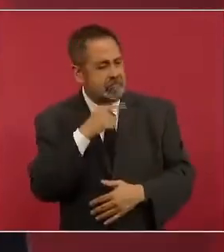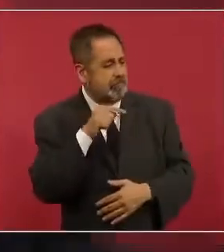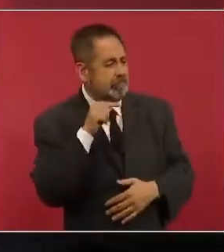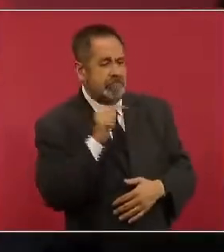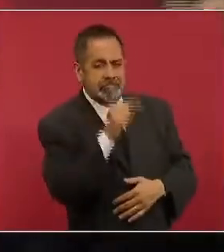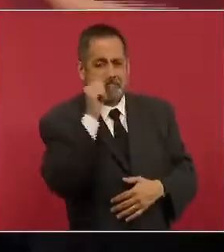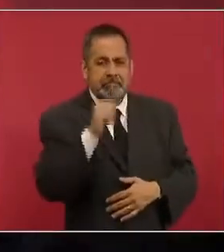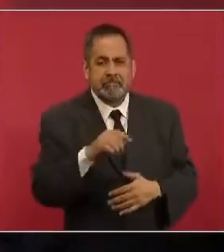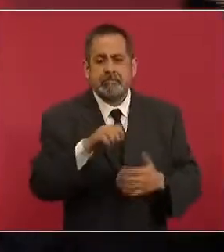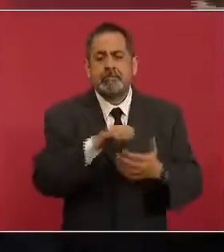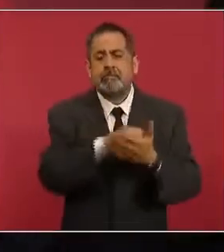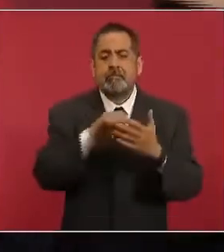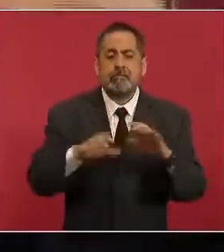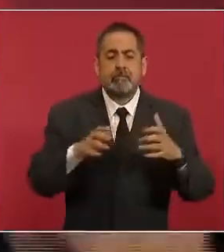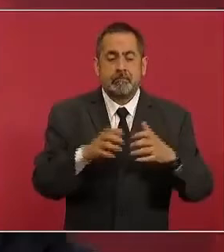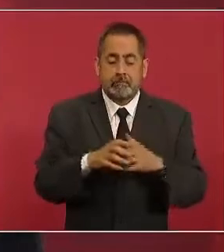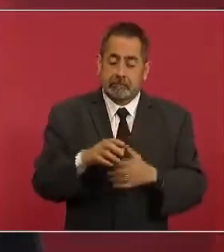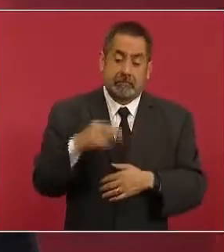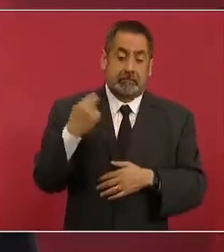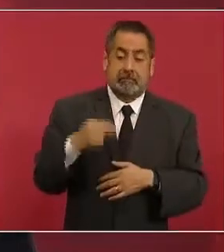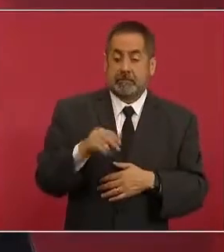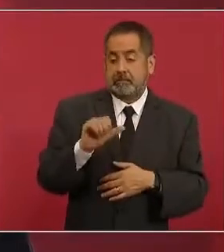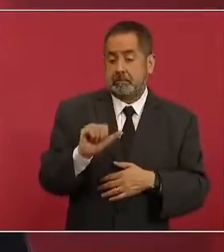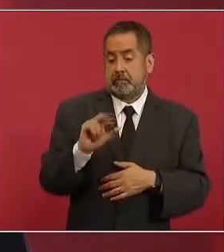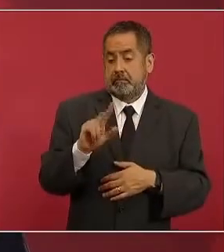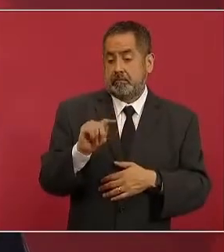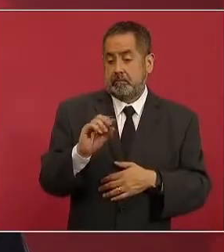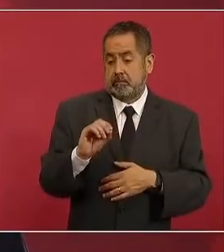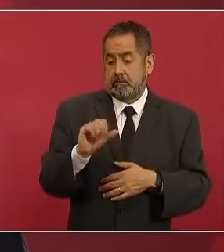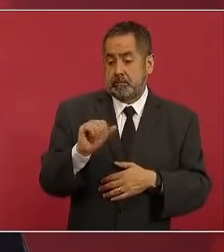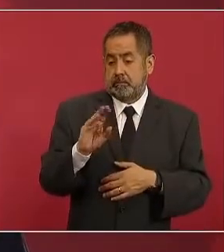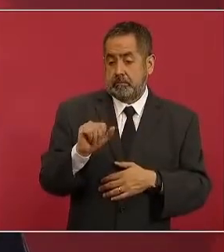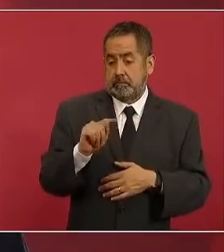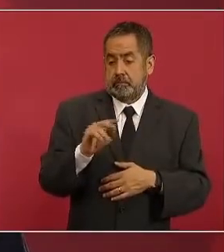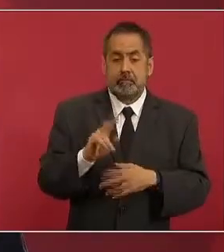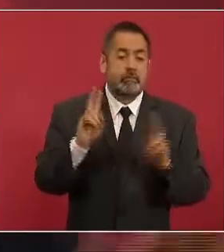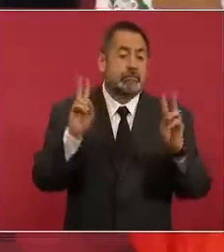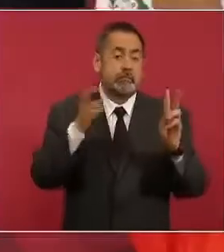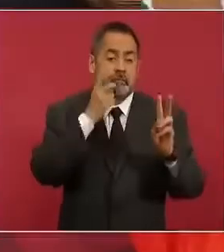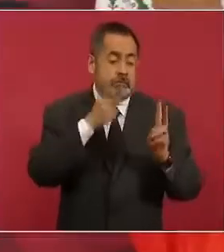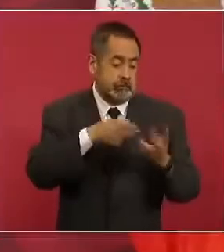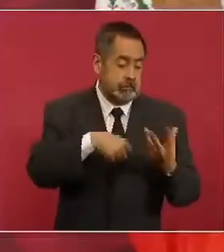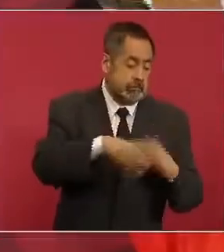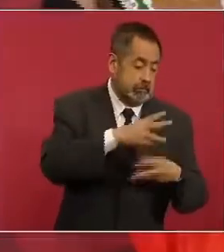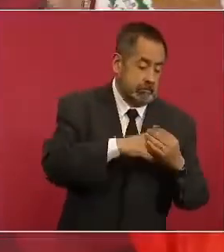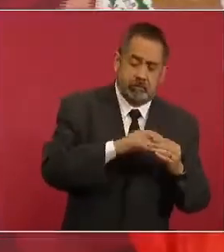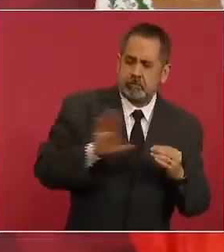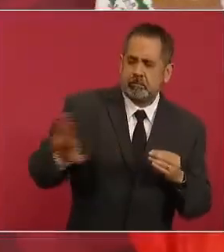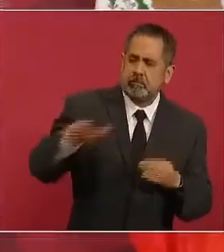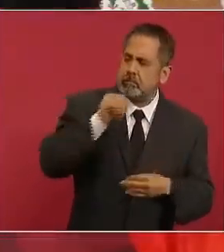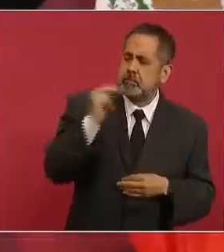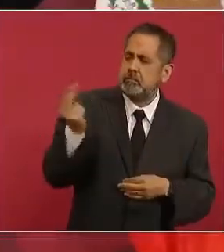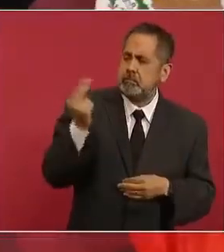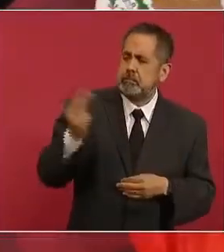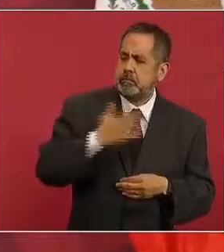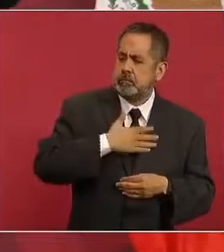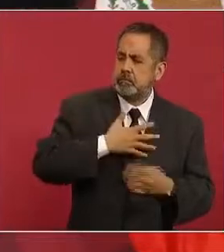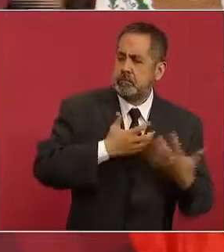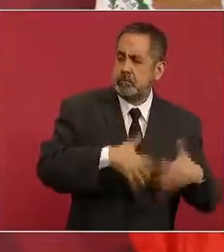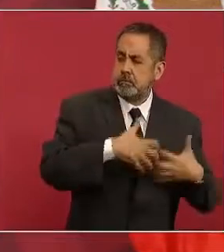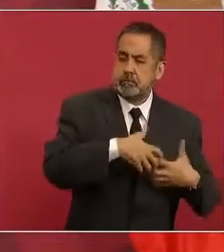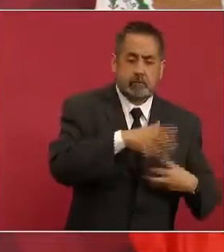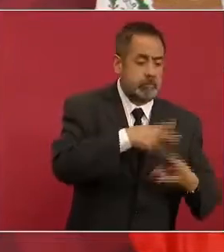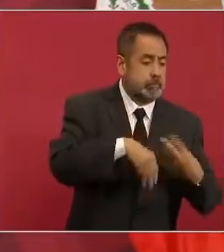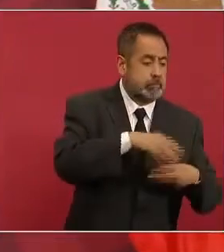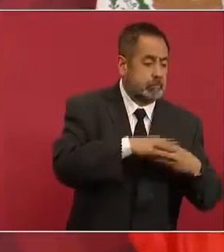como el llamado autoabasto, para que no paguen la luz las